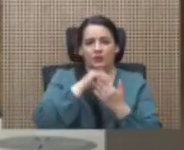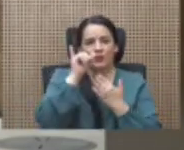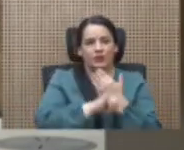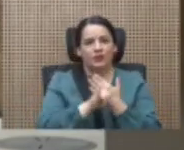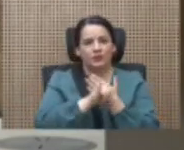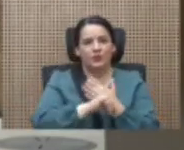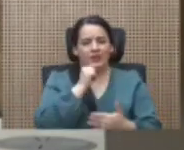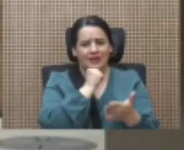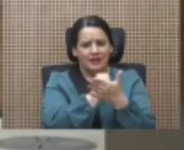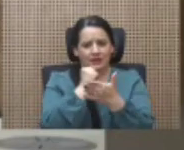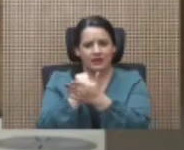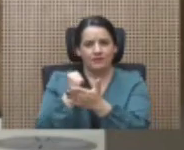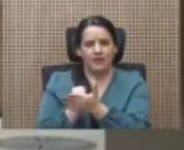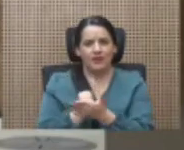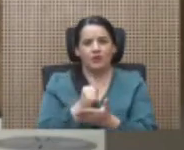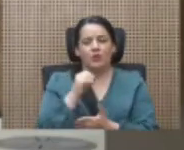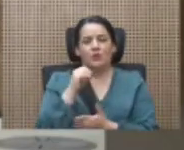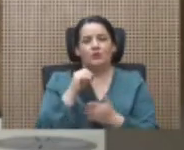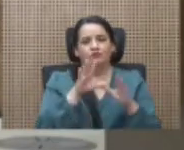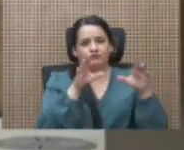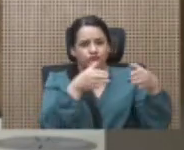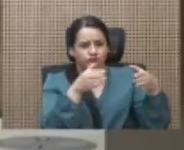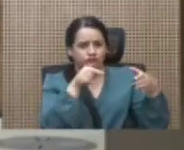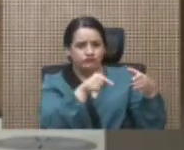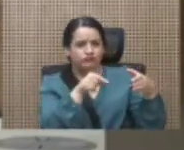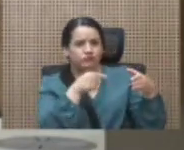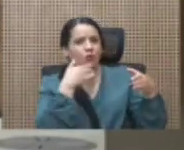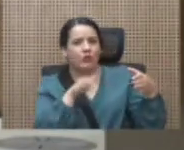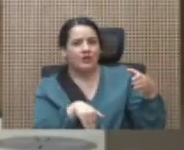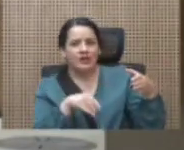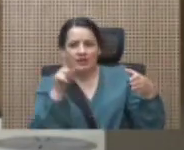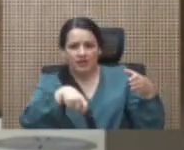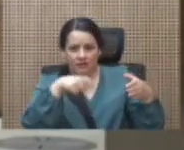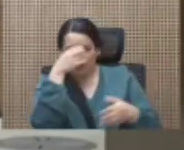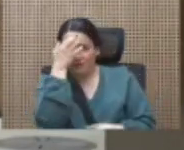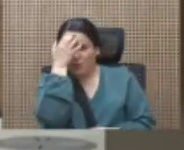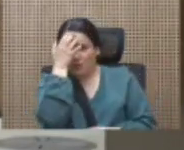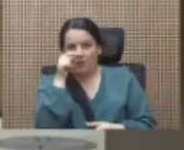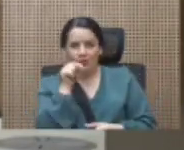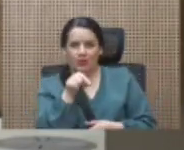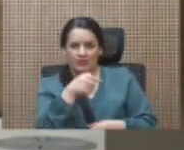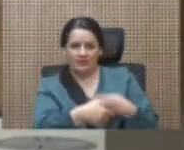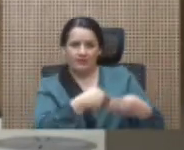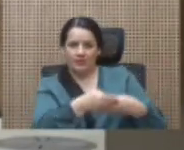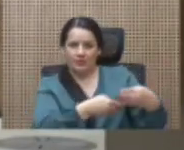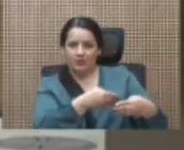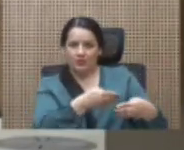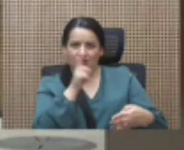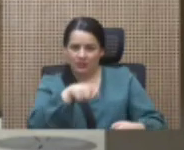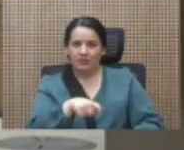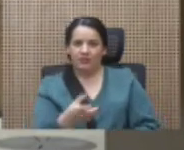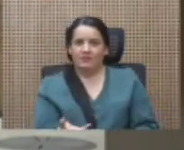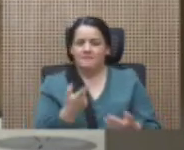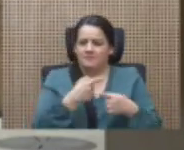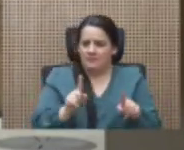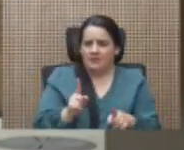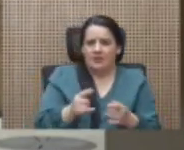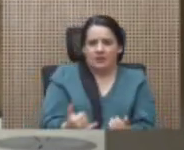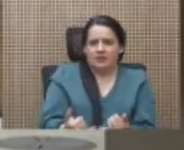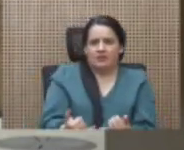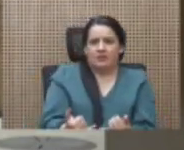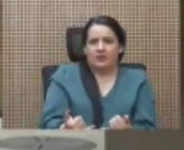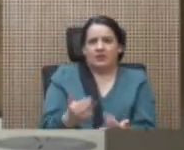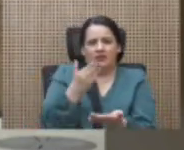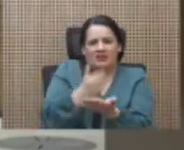crimen organizado deberíamos estar muy preocupados por ese procedimiento Pero hoy se ha